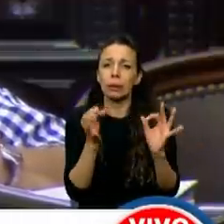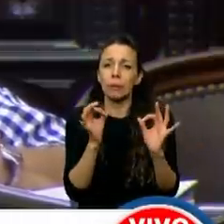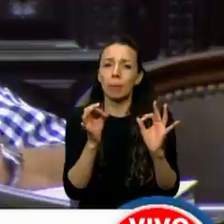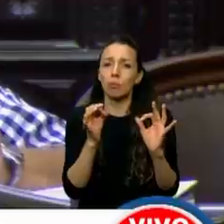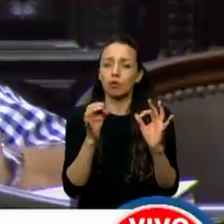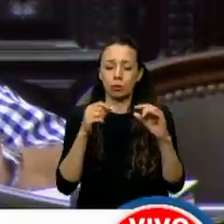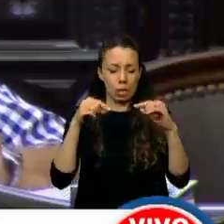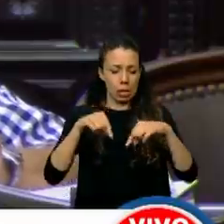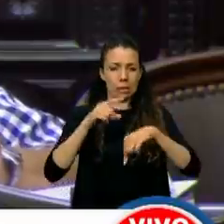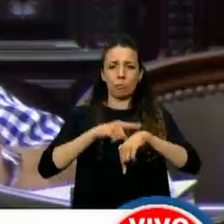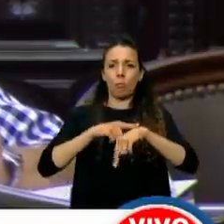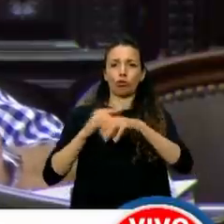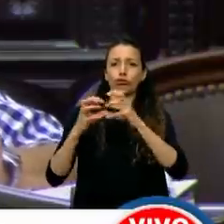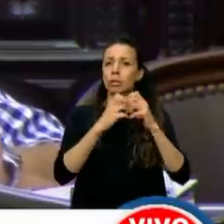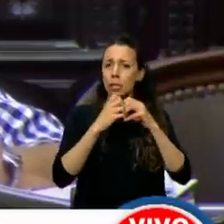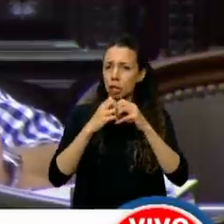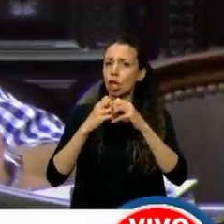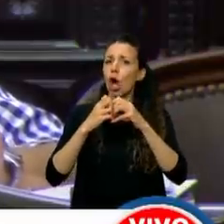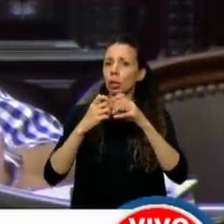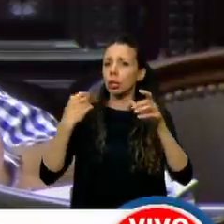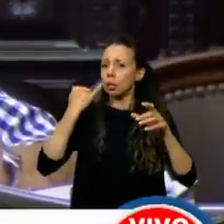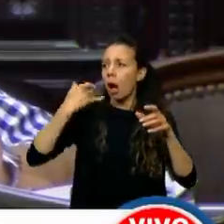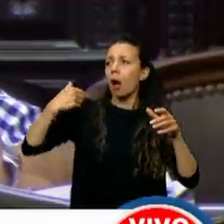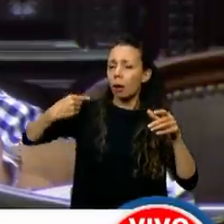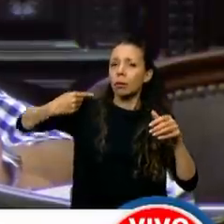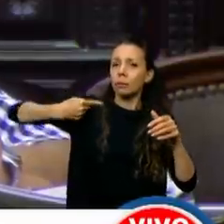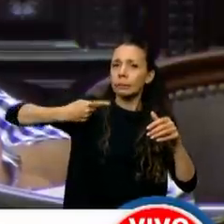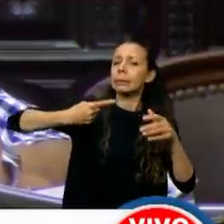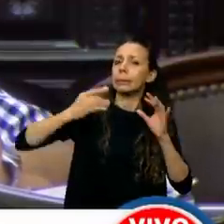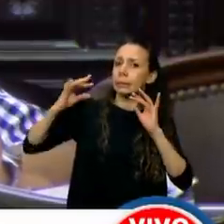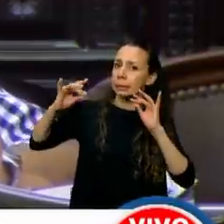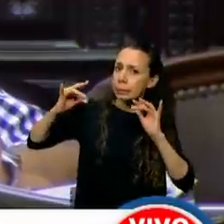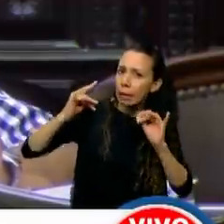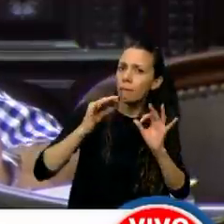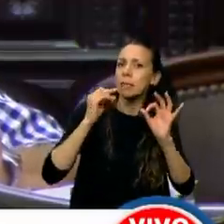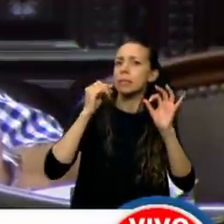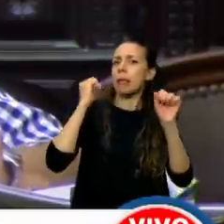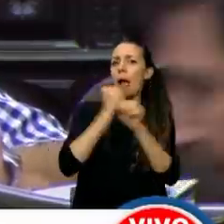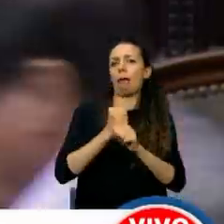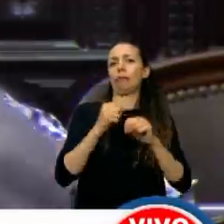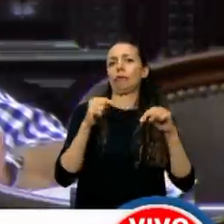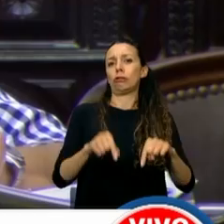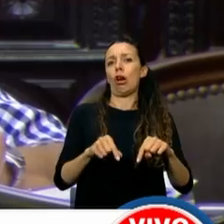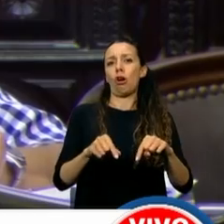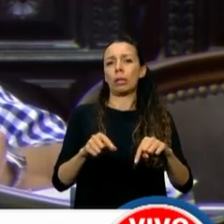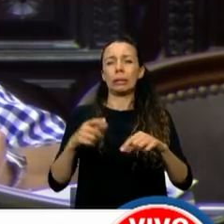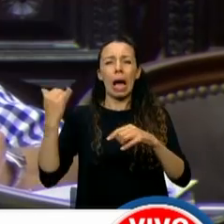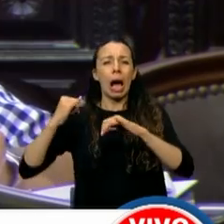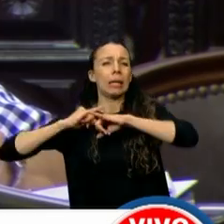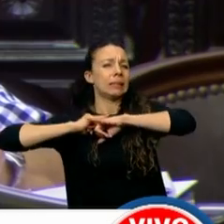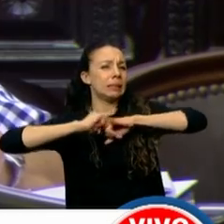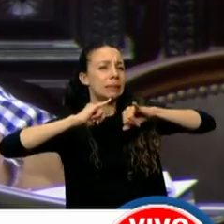con mucha dificultad y con una gran campaña que hoy no se apruebe el presupuesto